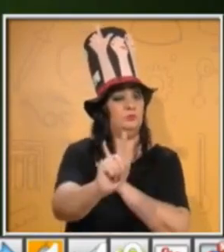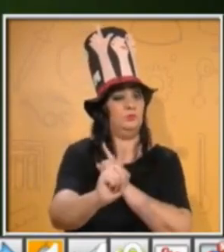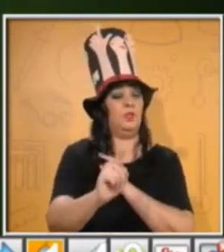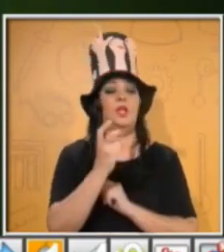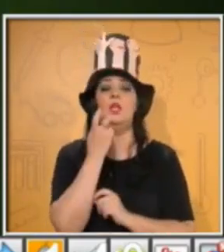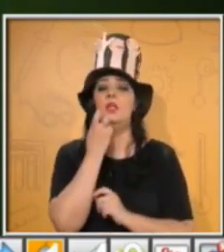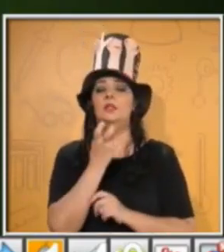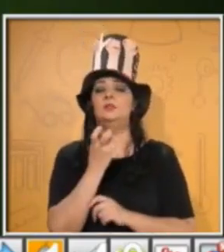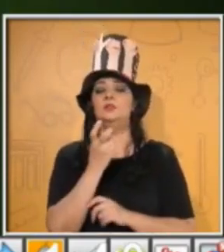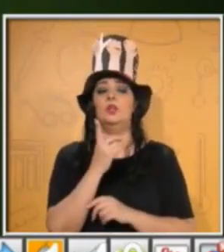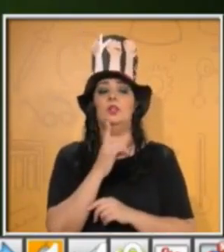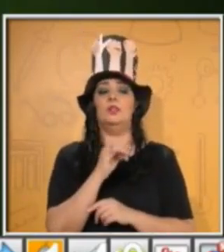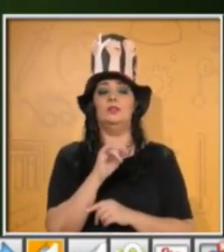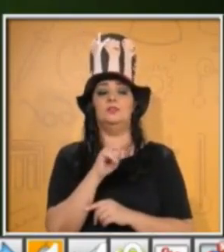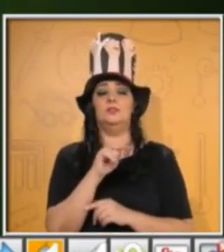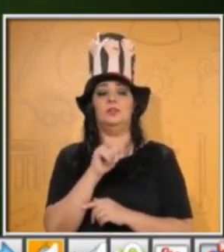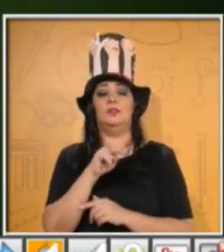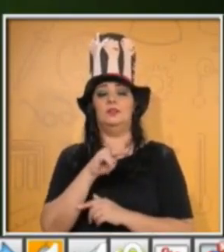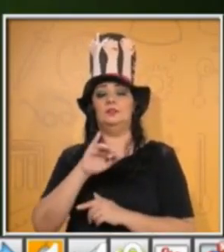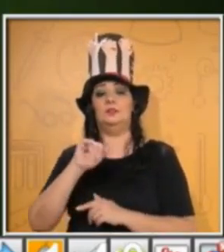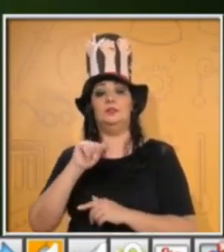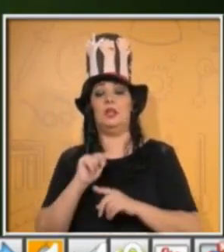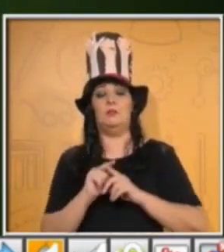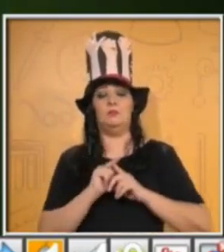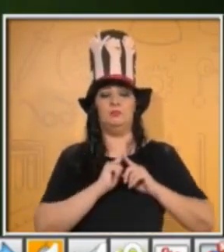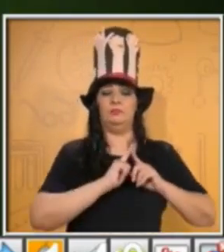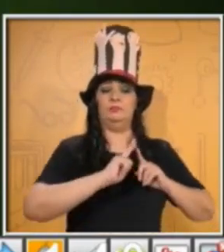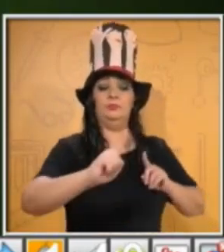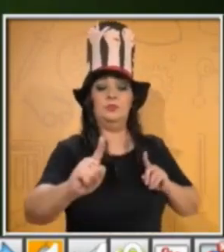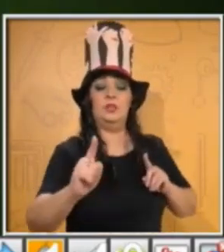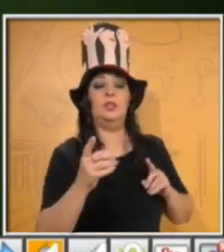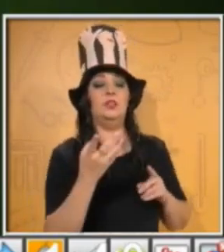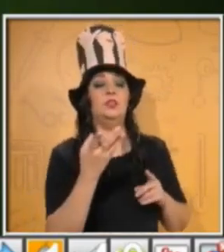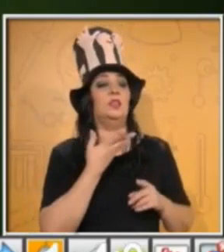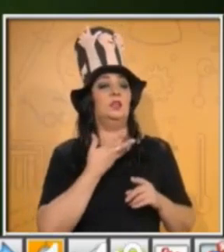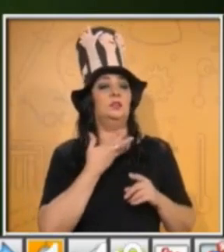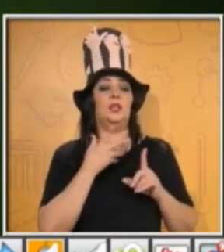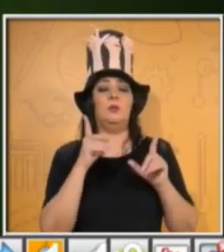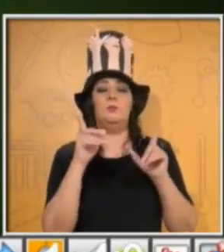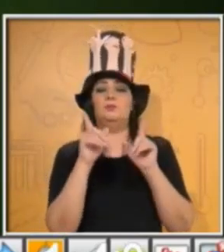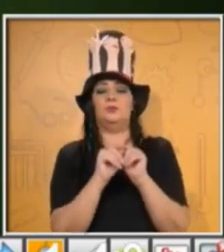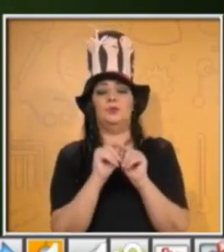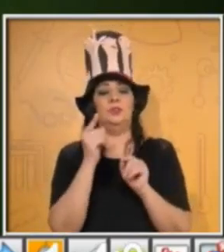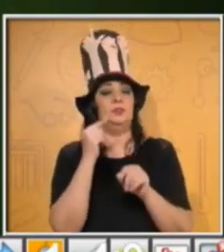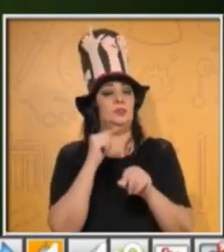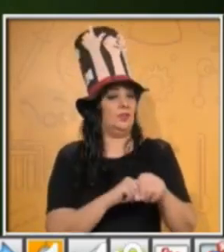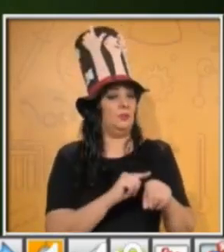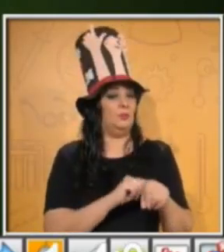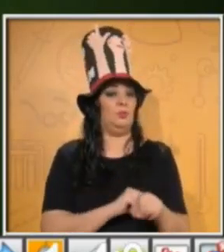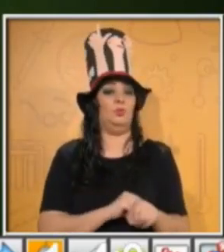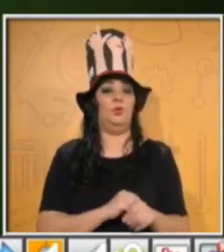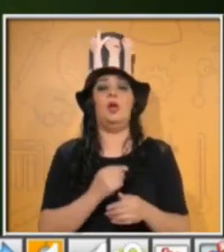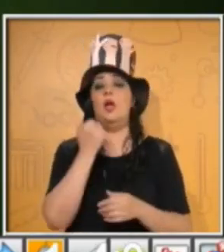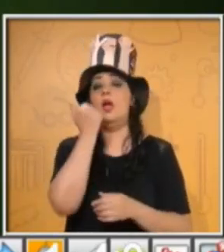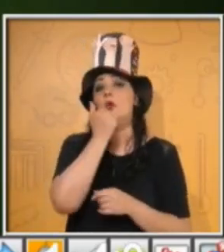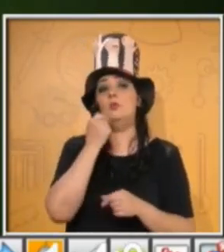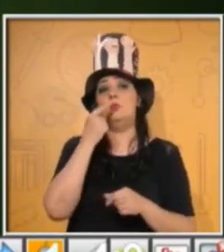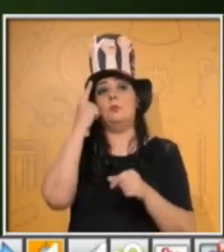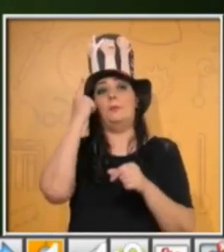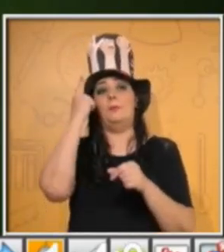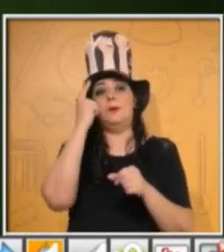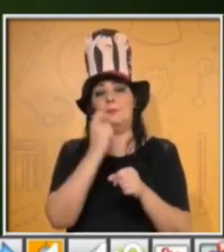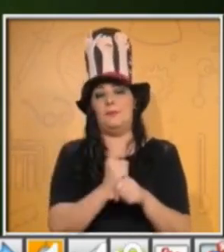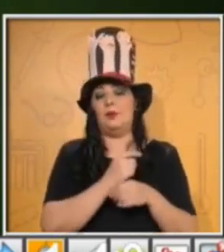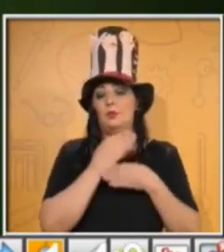la distancia que recorre un cuerpo en cierto tiempo. En este caso, el alumno que llega primero a la meta es porque es